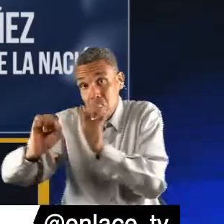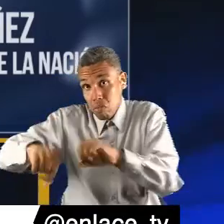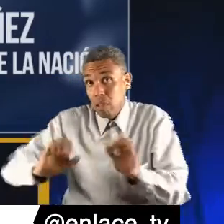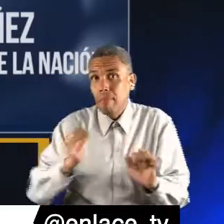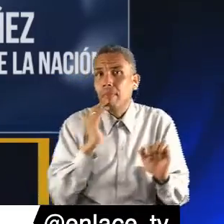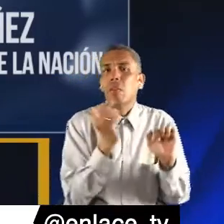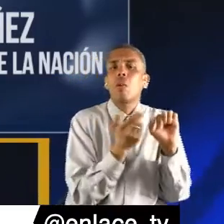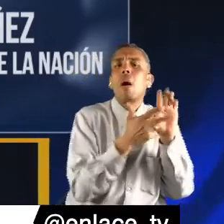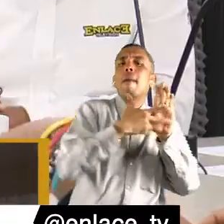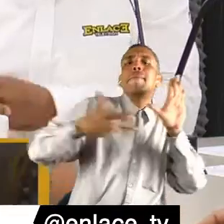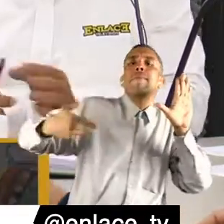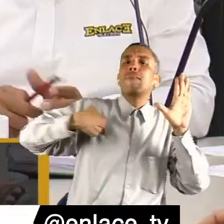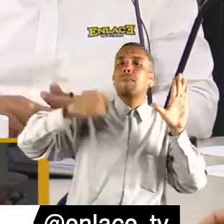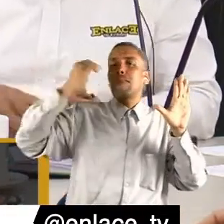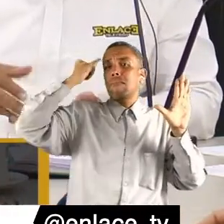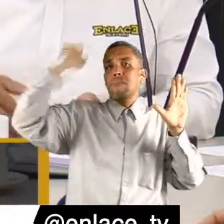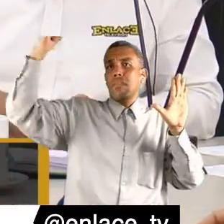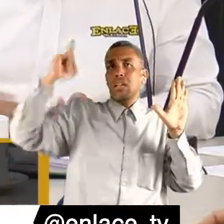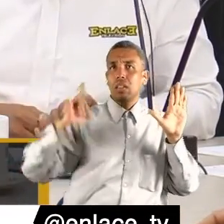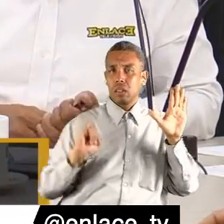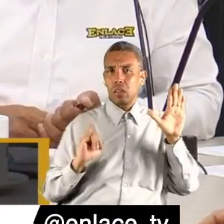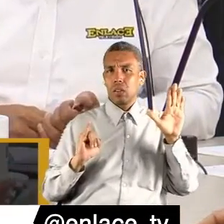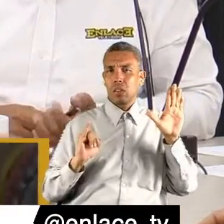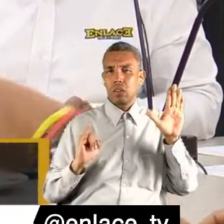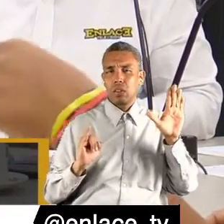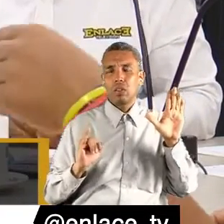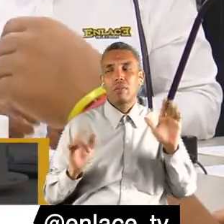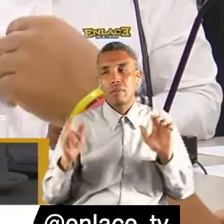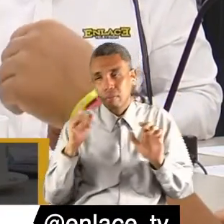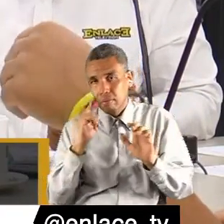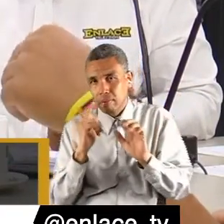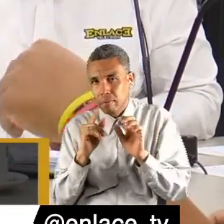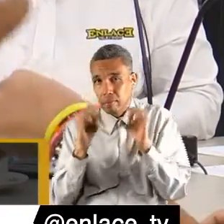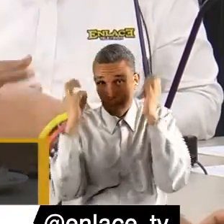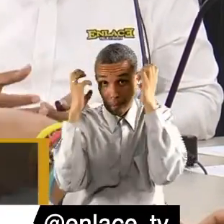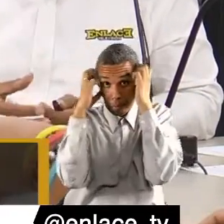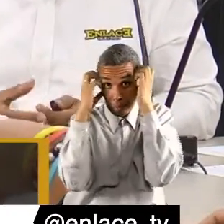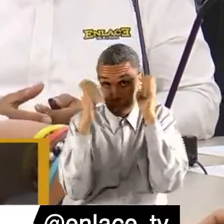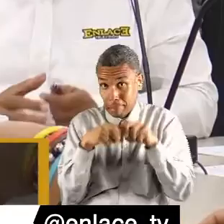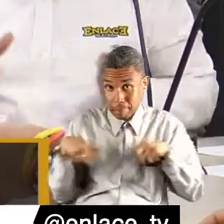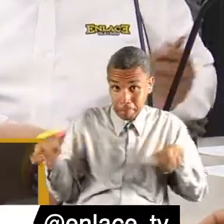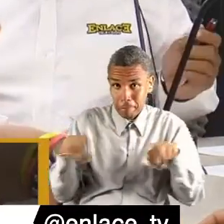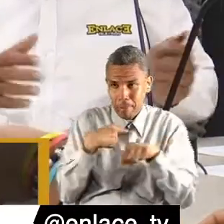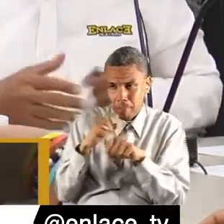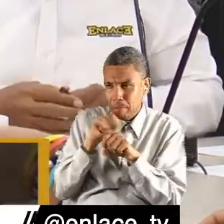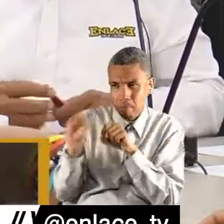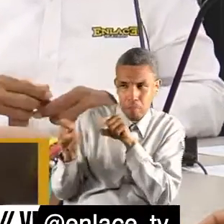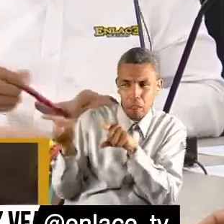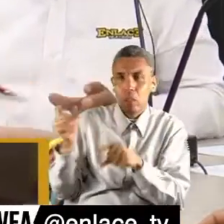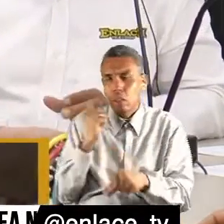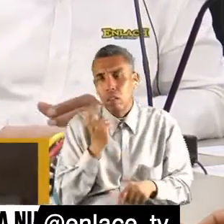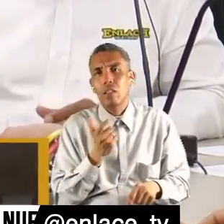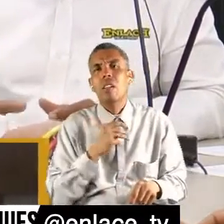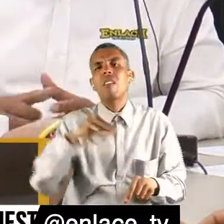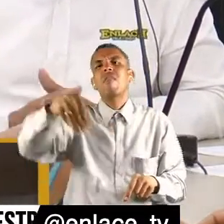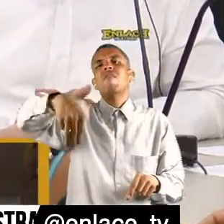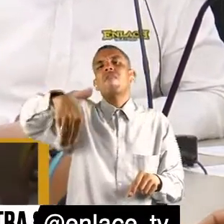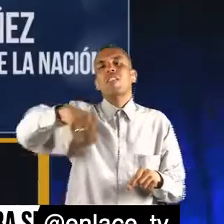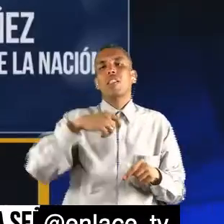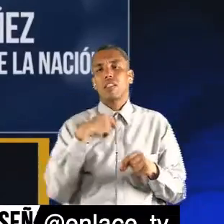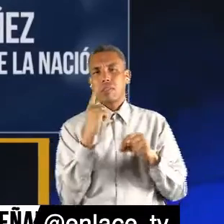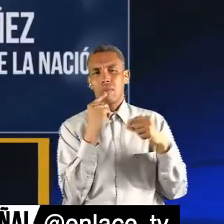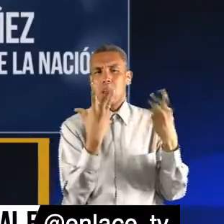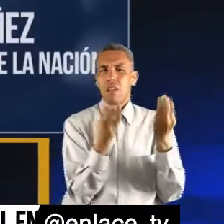Yo no diseñé la Procuraduría. Enlace Radio 6AM indagó con el jefe del Ministerio Público sobre la decisión que tomará este martes el Consejo de Estado sobre su permanencia en el